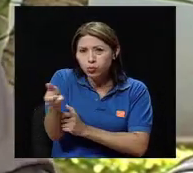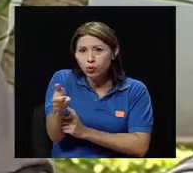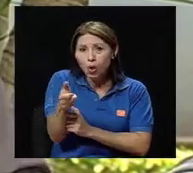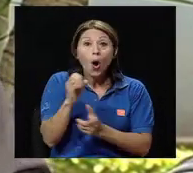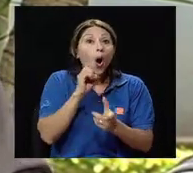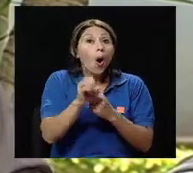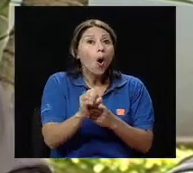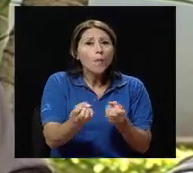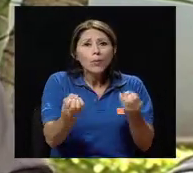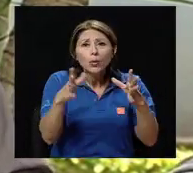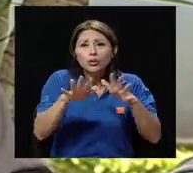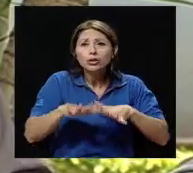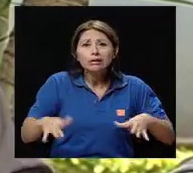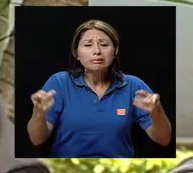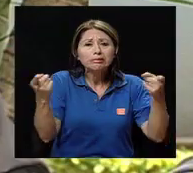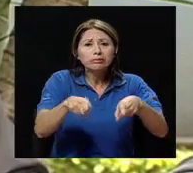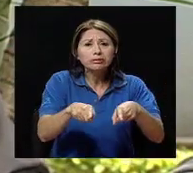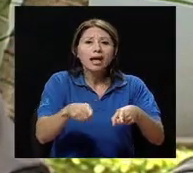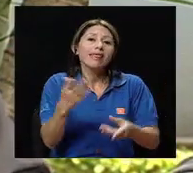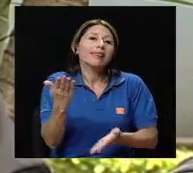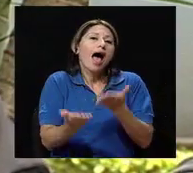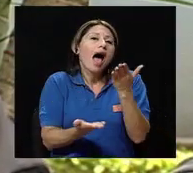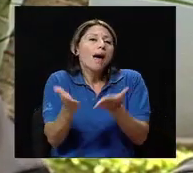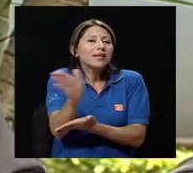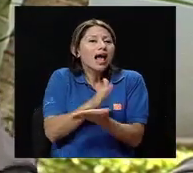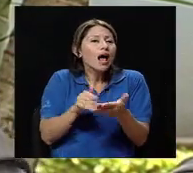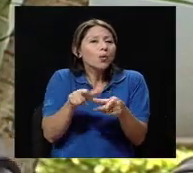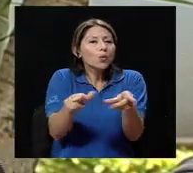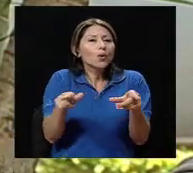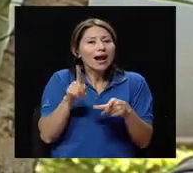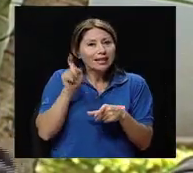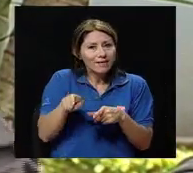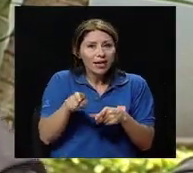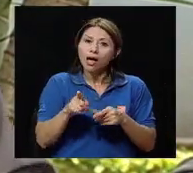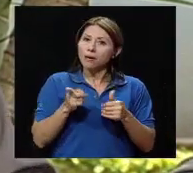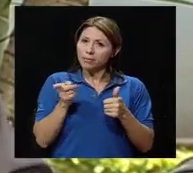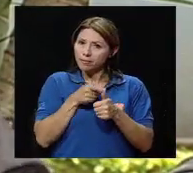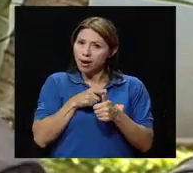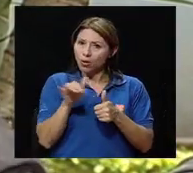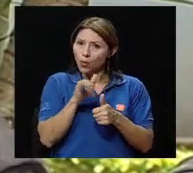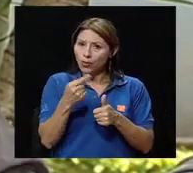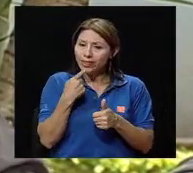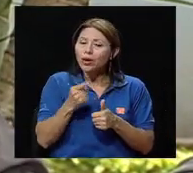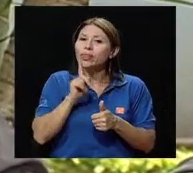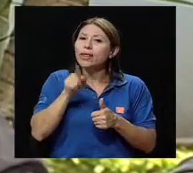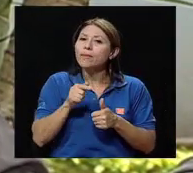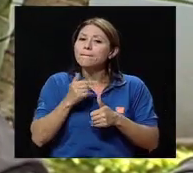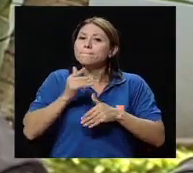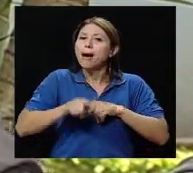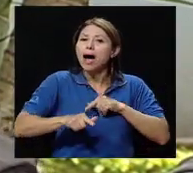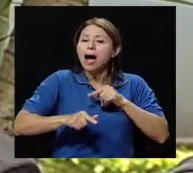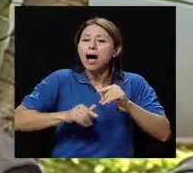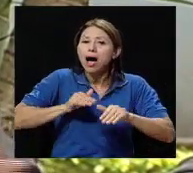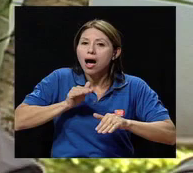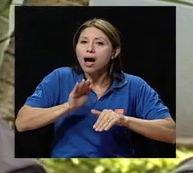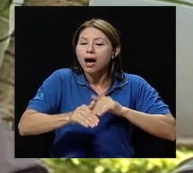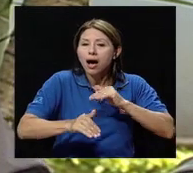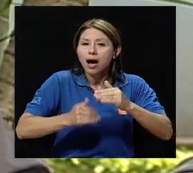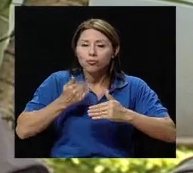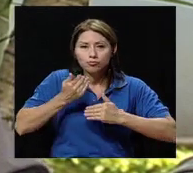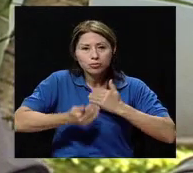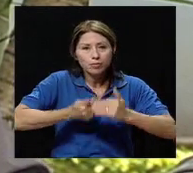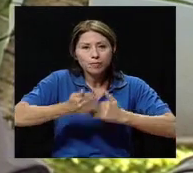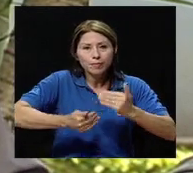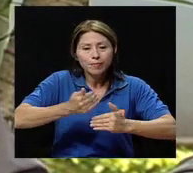un caso en cualquiera de las sedes o en la sede central, podríamos optar por fumigar. Entonces vean que hay toda una mecánica estratégica alrededor de esto. Y tal vez nada más para